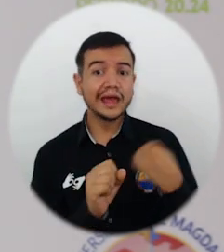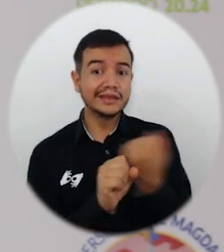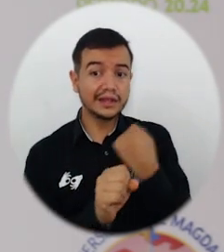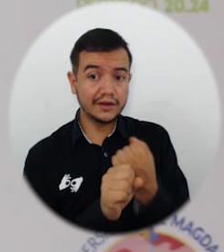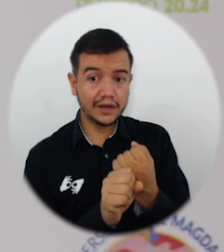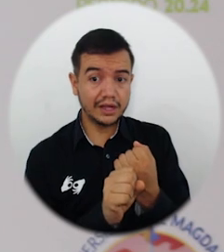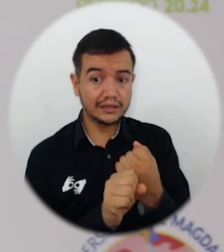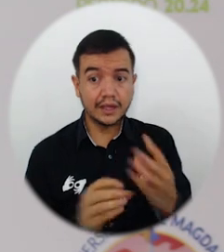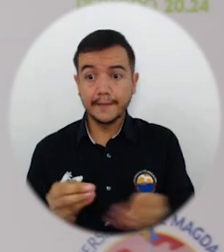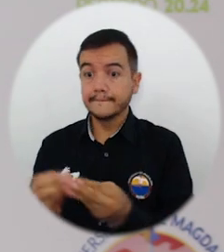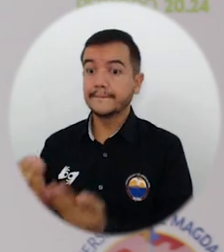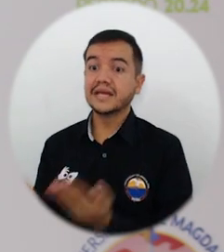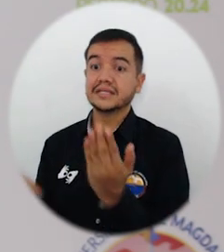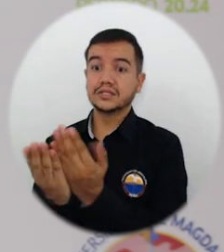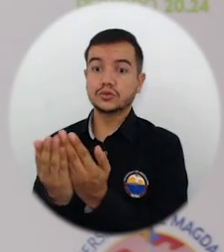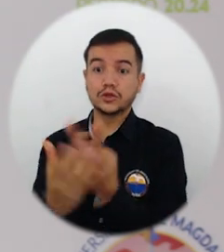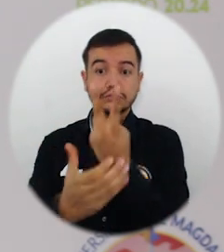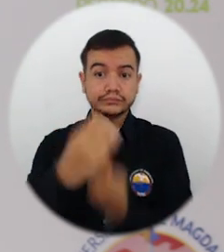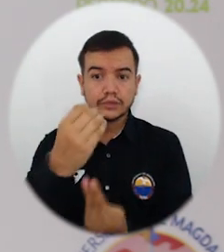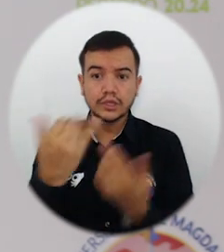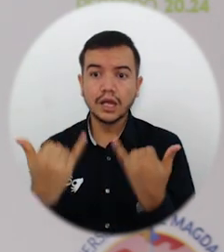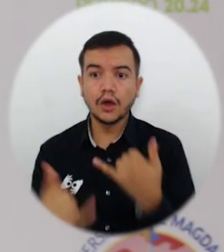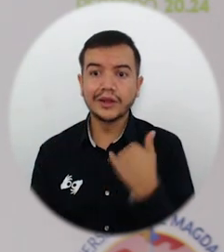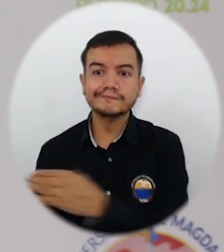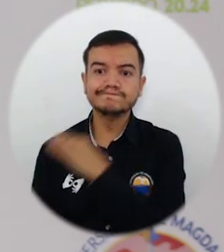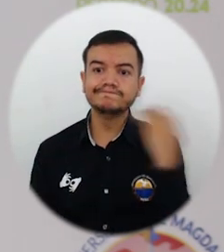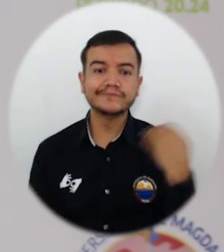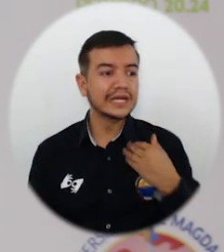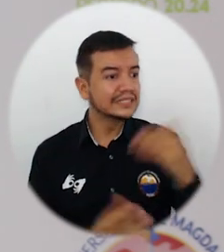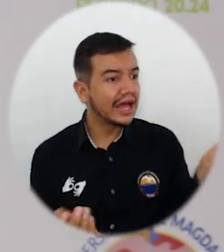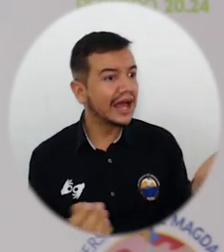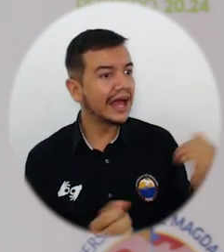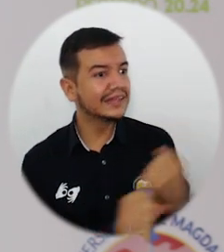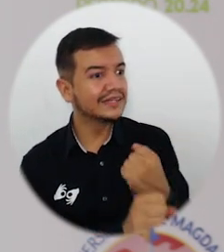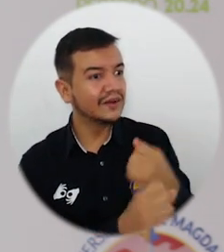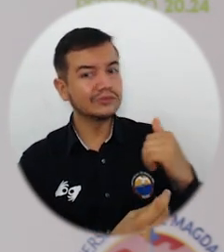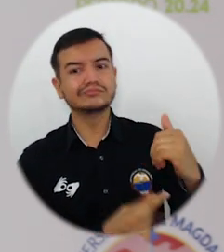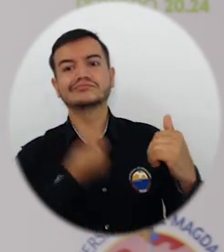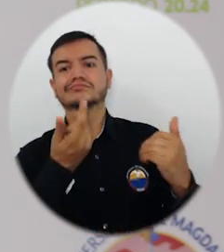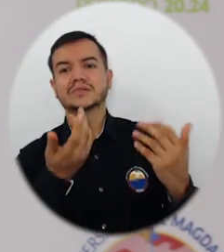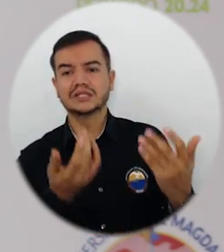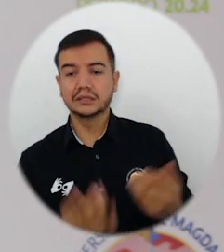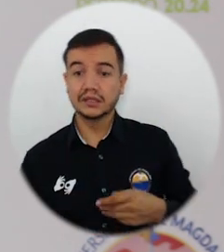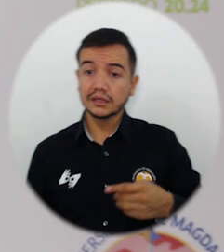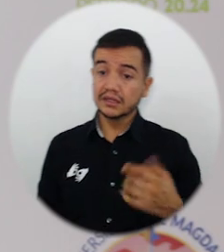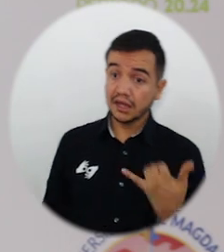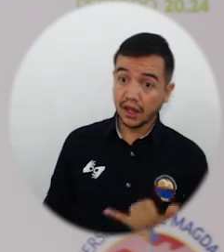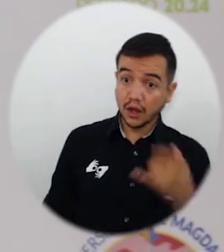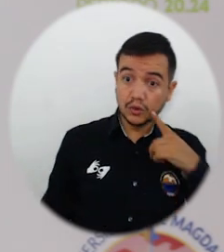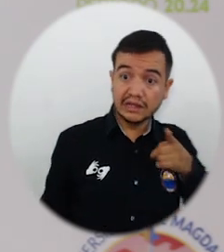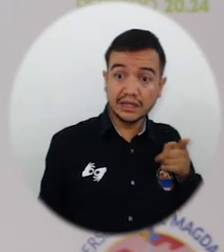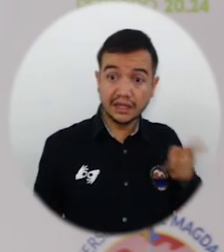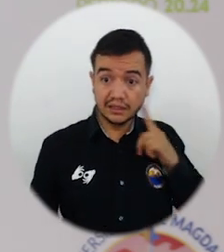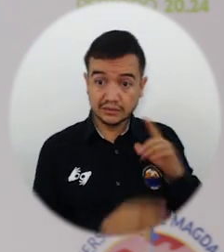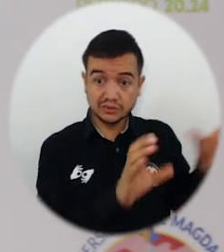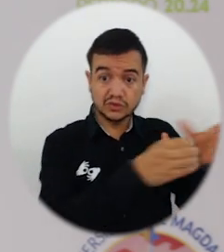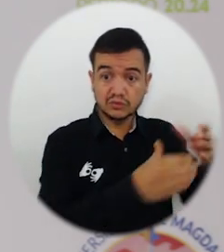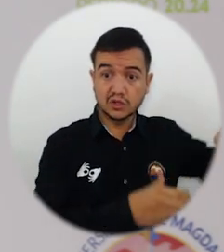hoy, negarles el derecho a esa matrícula cero, simplemente por un egoísmo político, porque no hay otra forma de